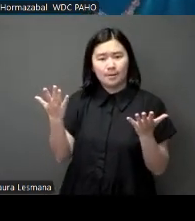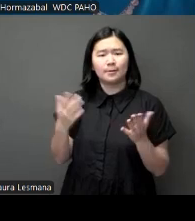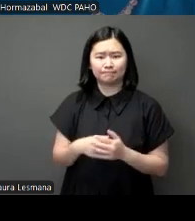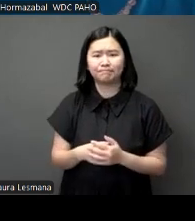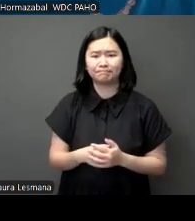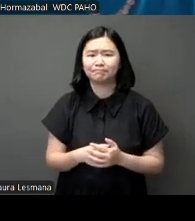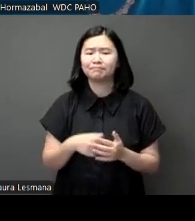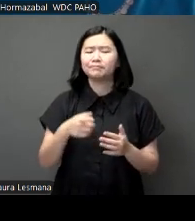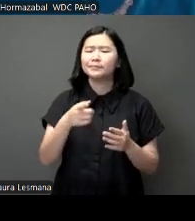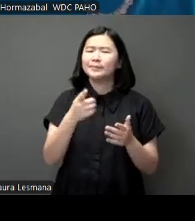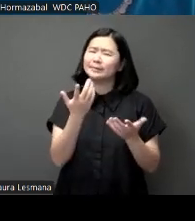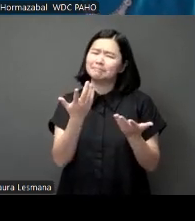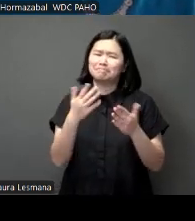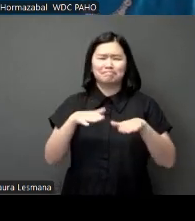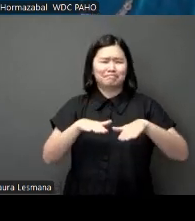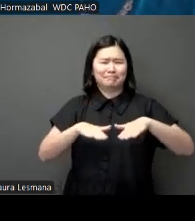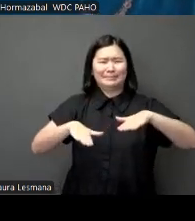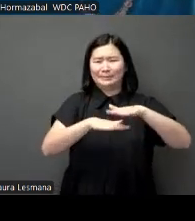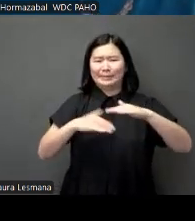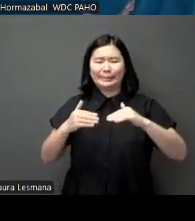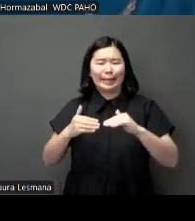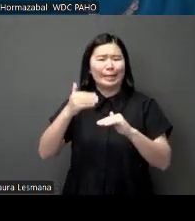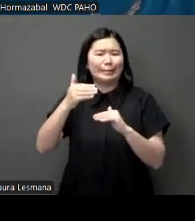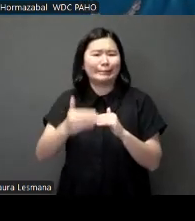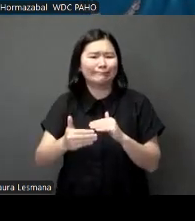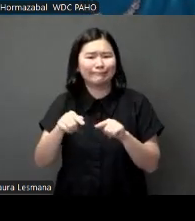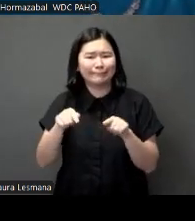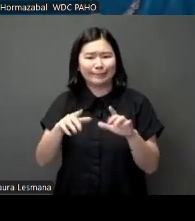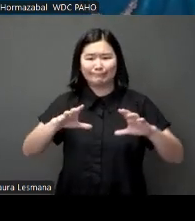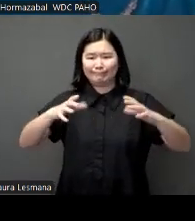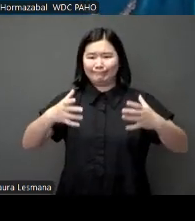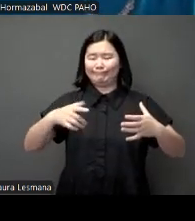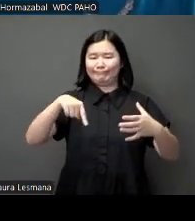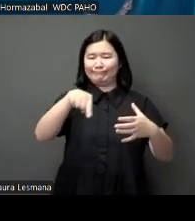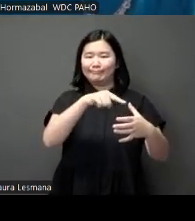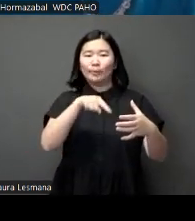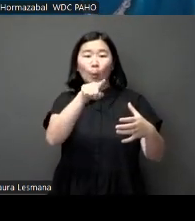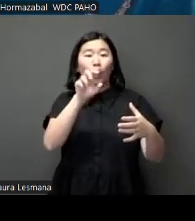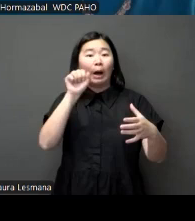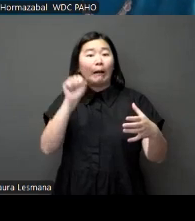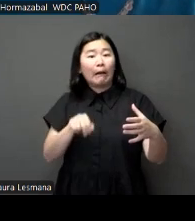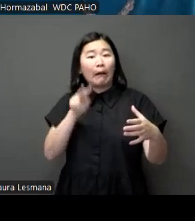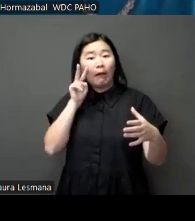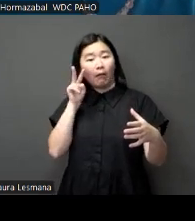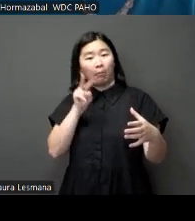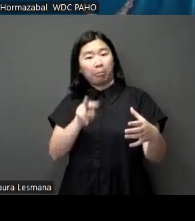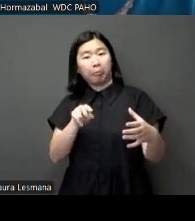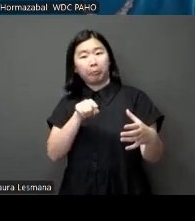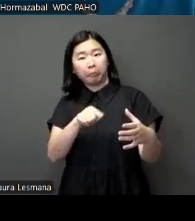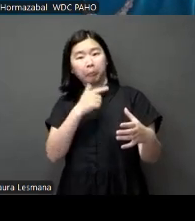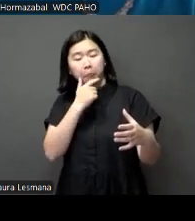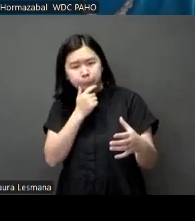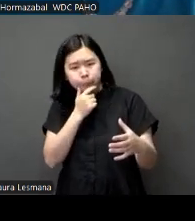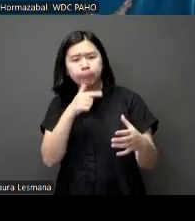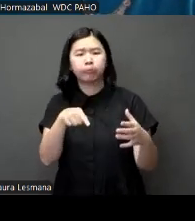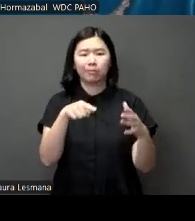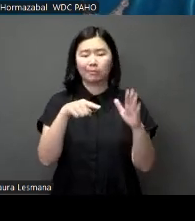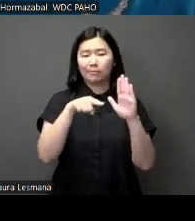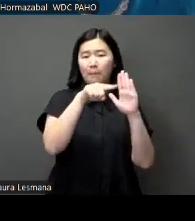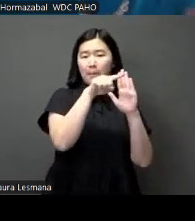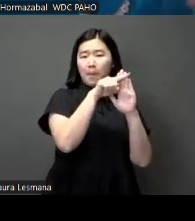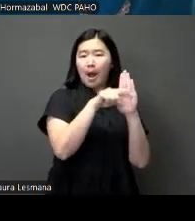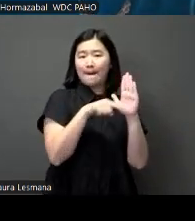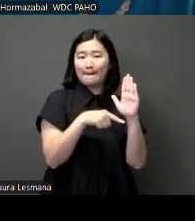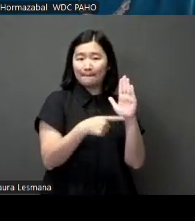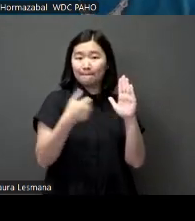que es un programa de abordaje integral de comorbilidad centrado en algunos de los adultos mayores, ¿cierto? Adultos, y que por lo tanto